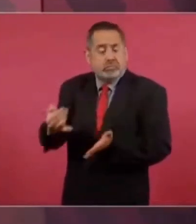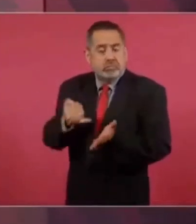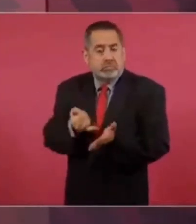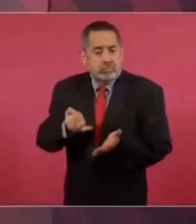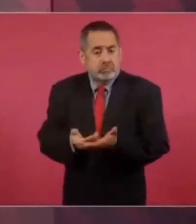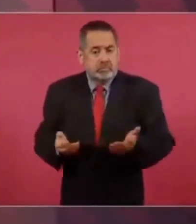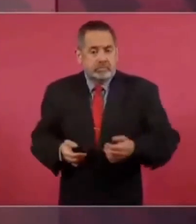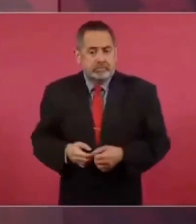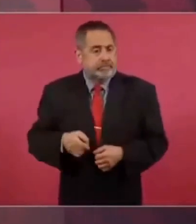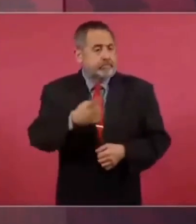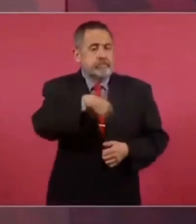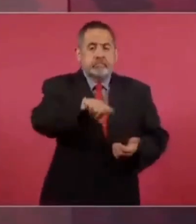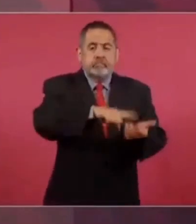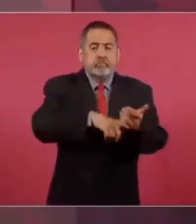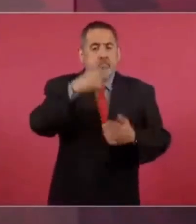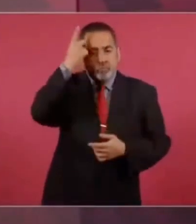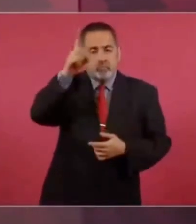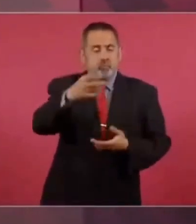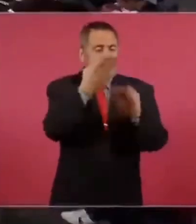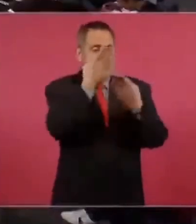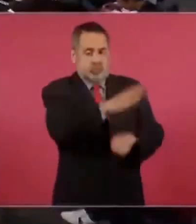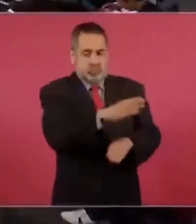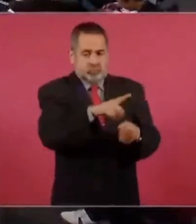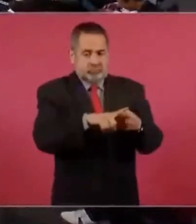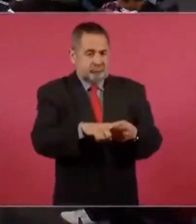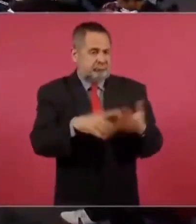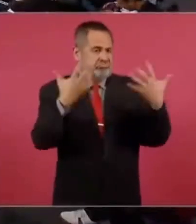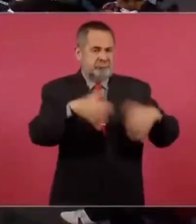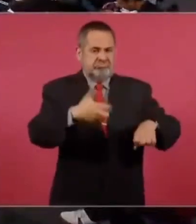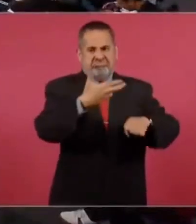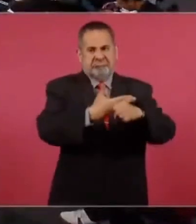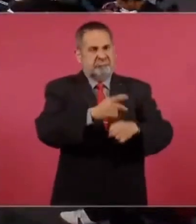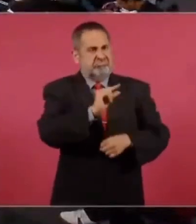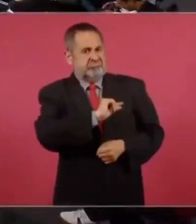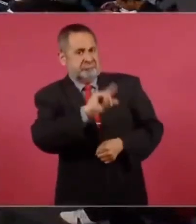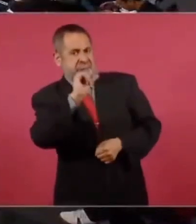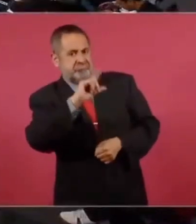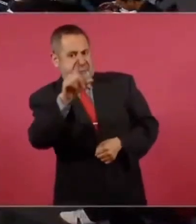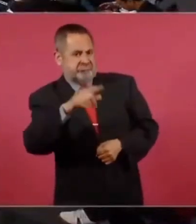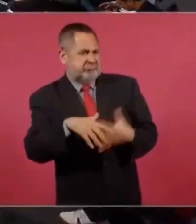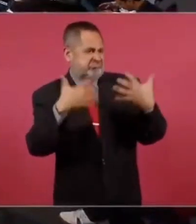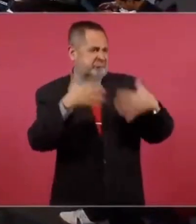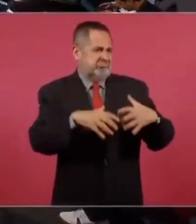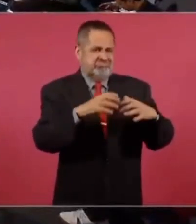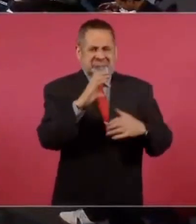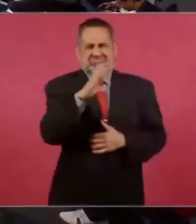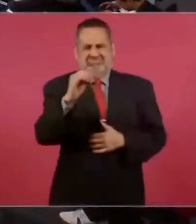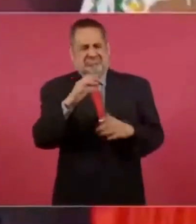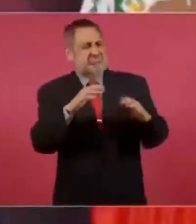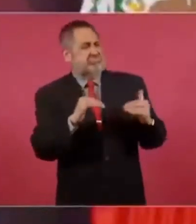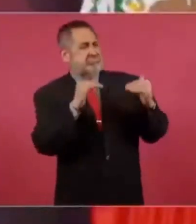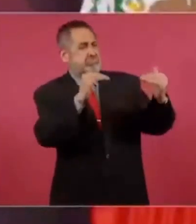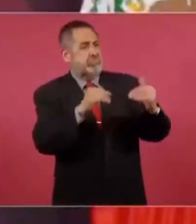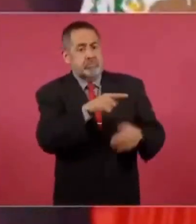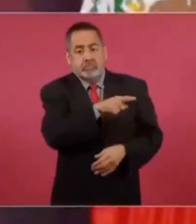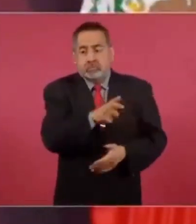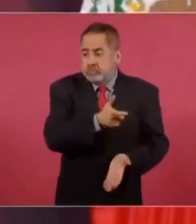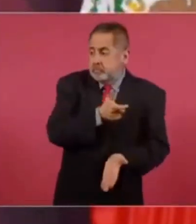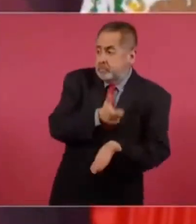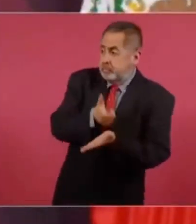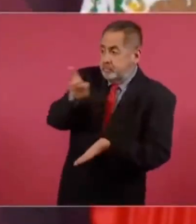que los banqueros, que los grandes empresarios, las grandes corporaciones no pagaban